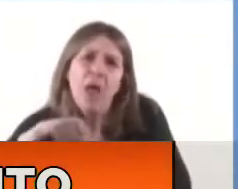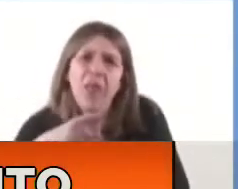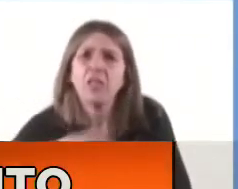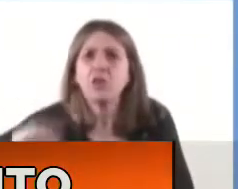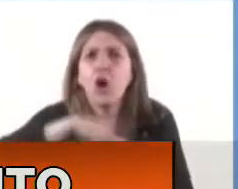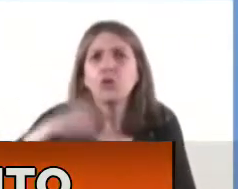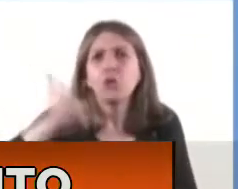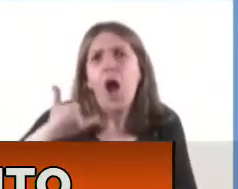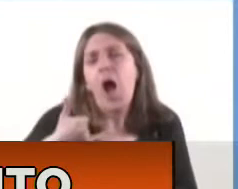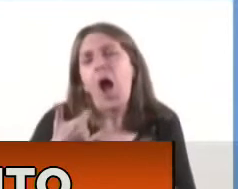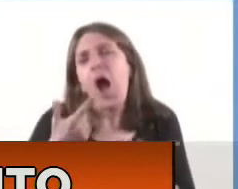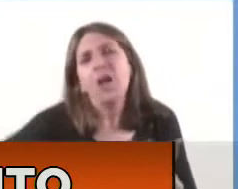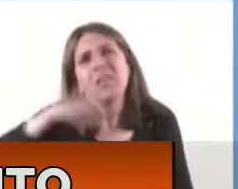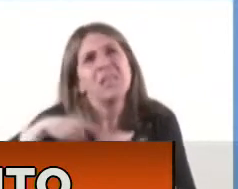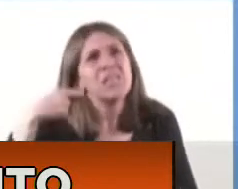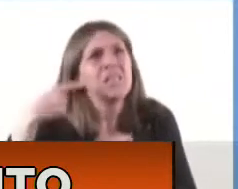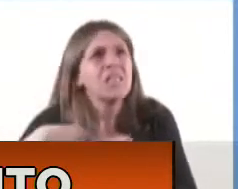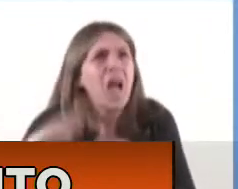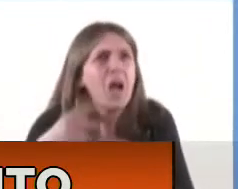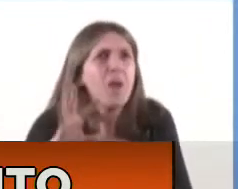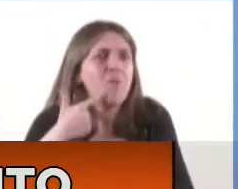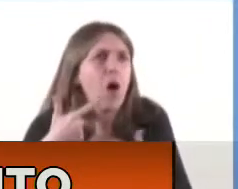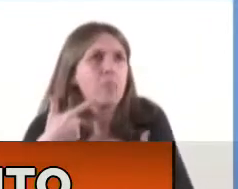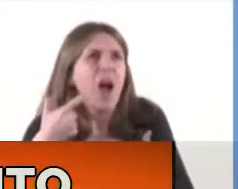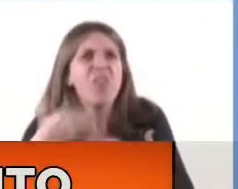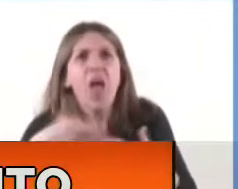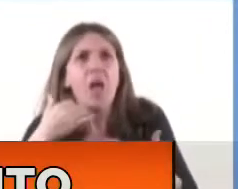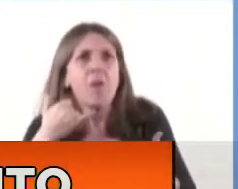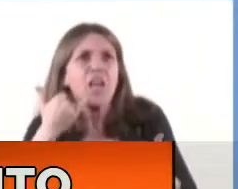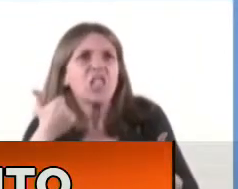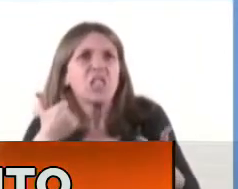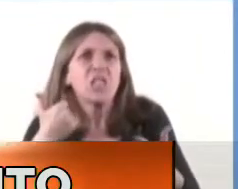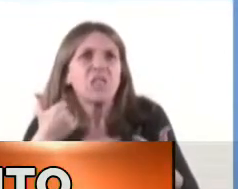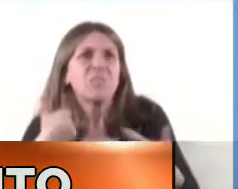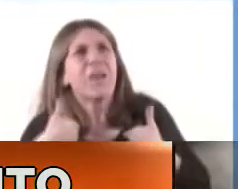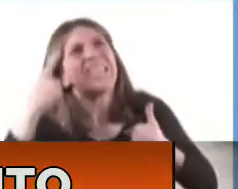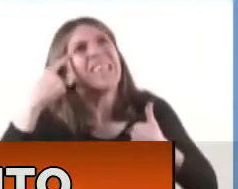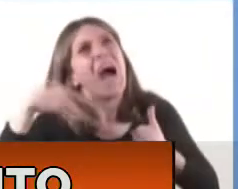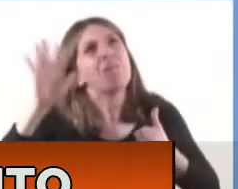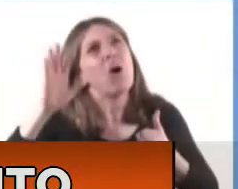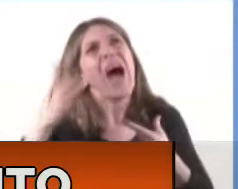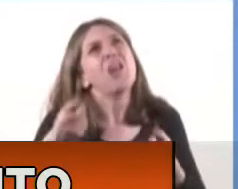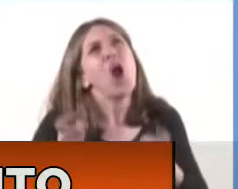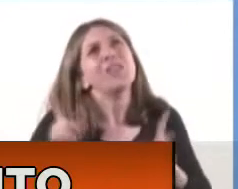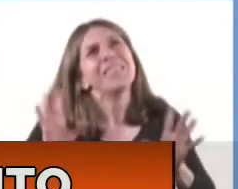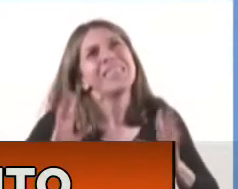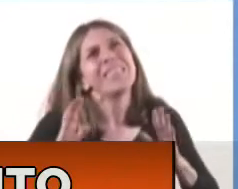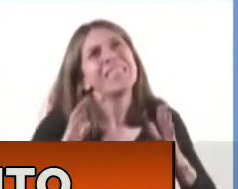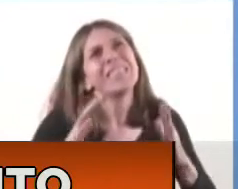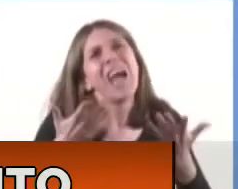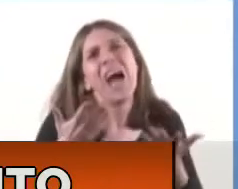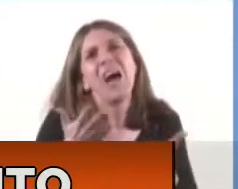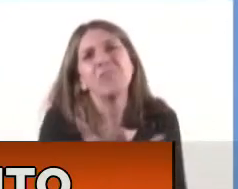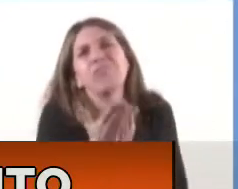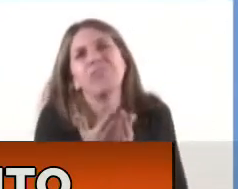un ametrallamiento que nos hace por momentos creer que no es necesario tener